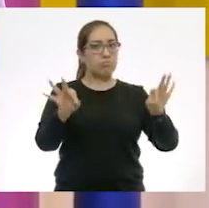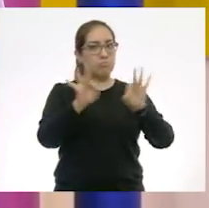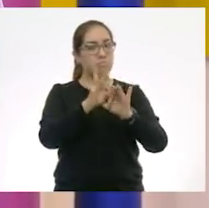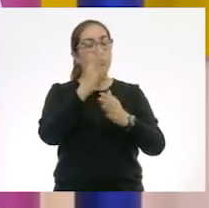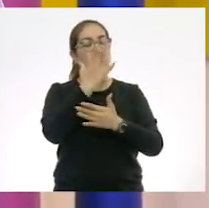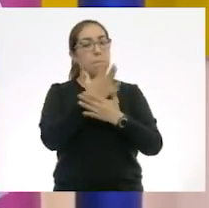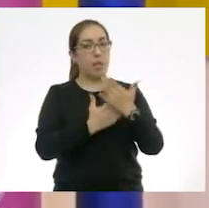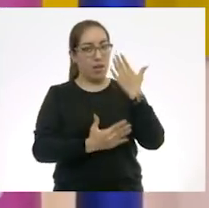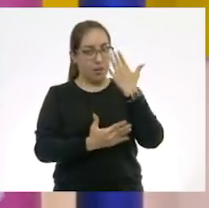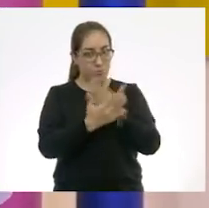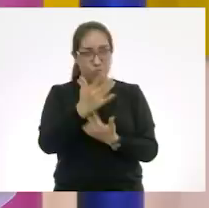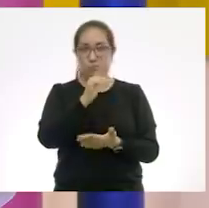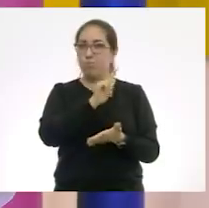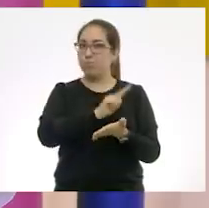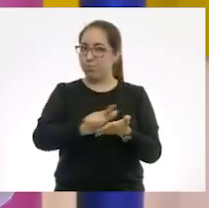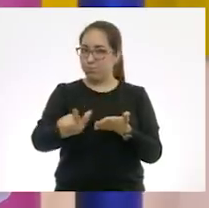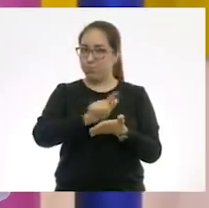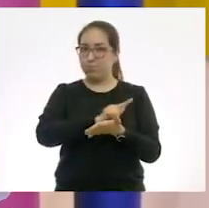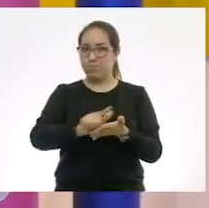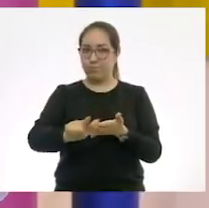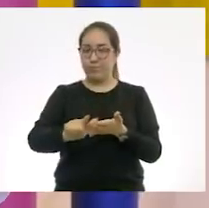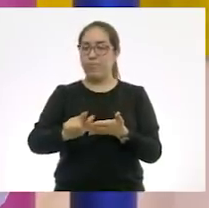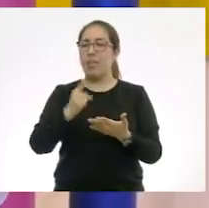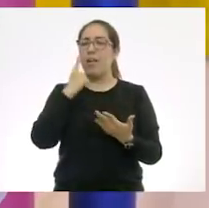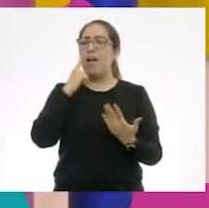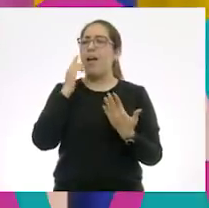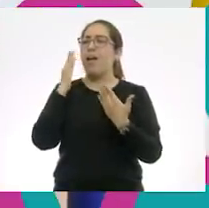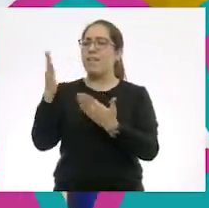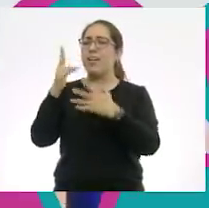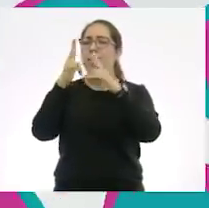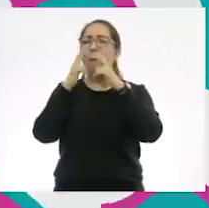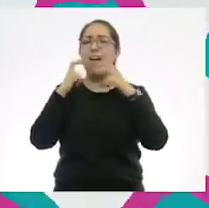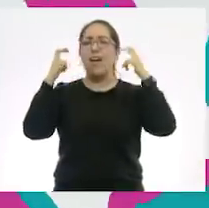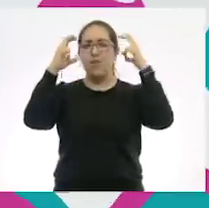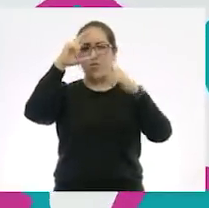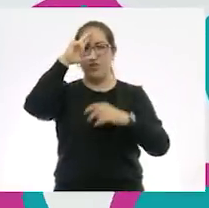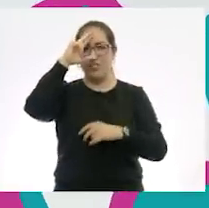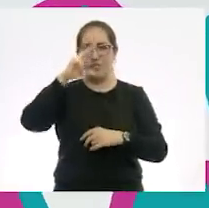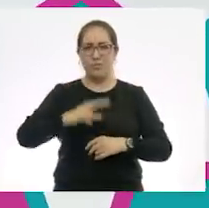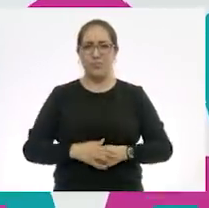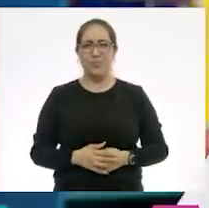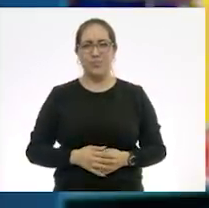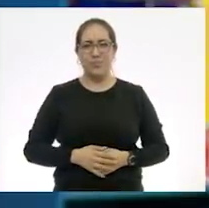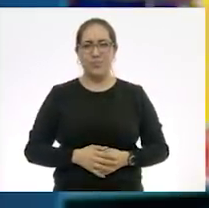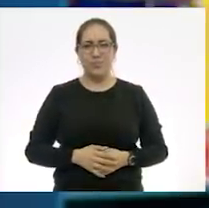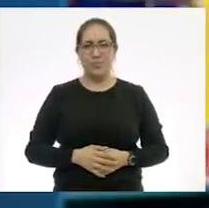lavarnos muy bien nuestras manos. Así que vamos con Ajo Listo.